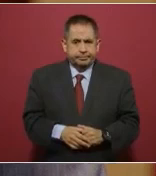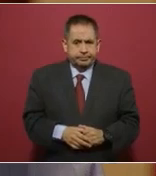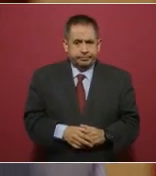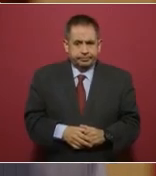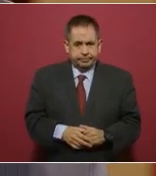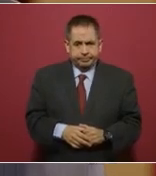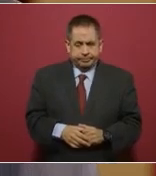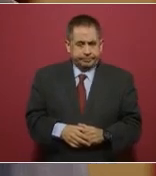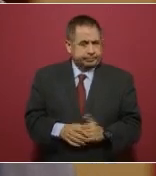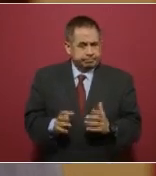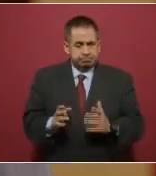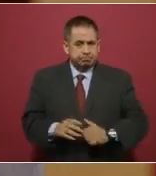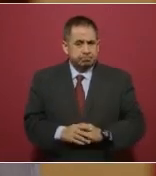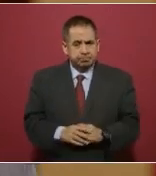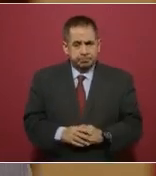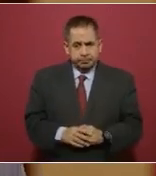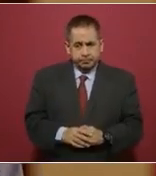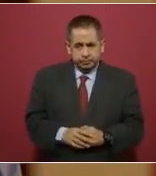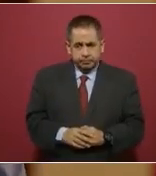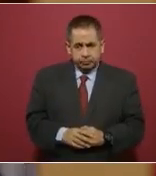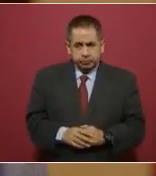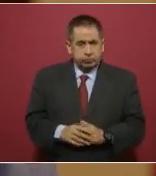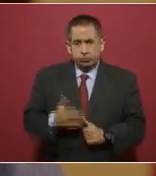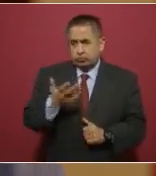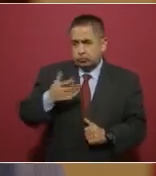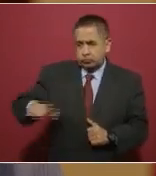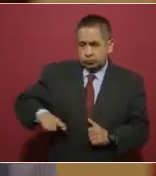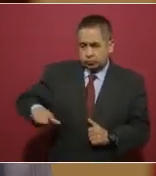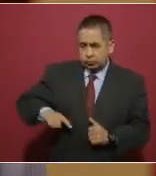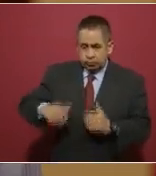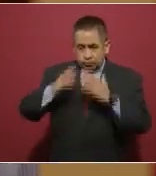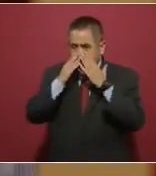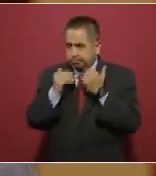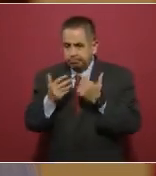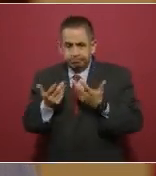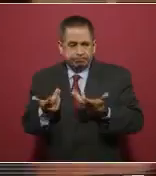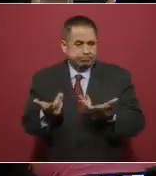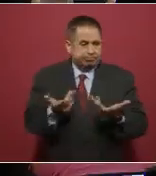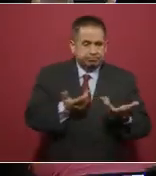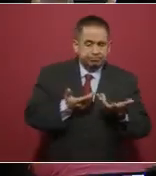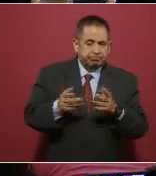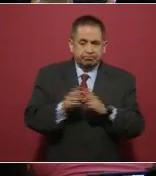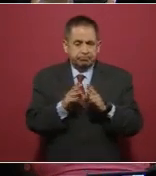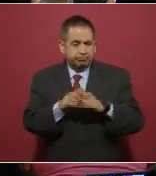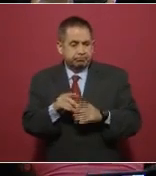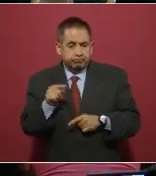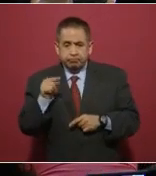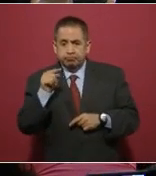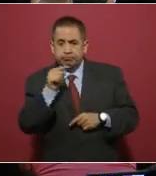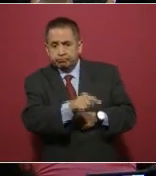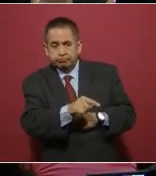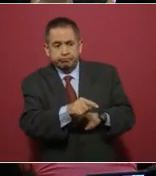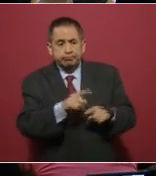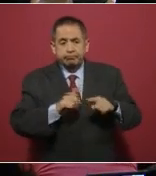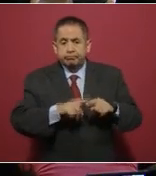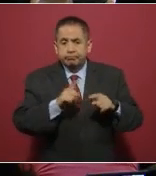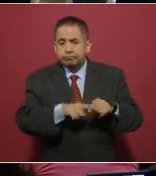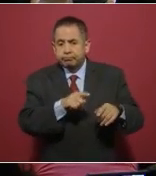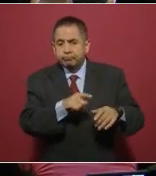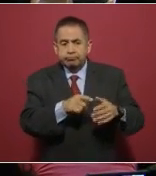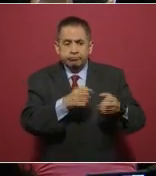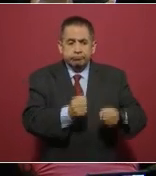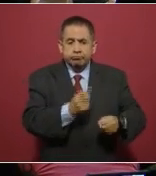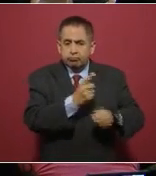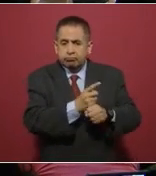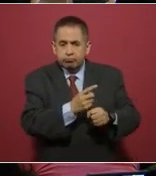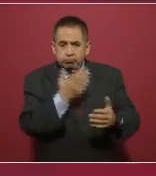Como no tenía el gobierno posibilidad de enfrentar el problema de la inseguridad y de la